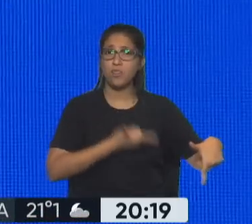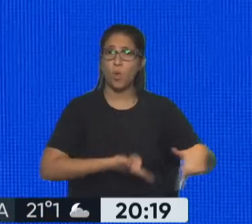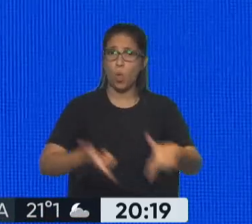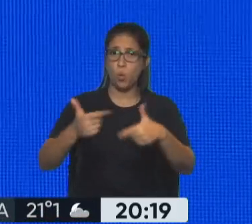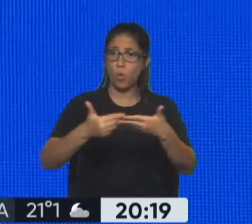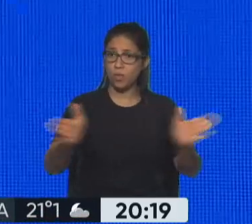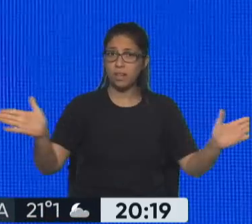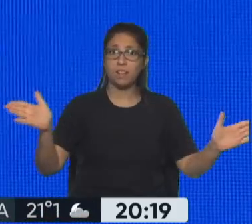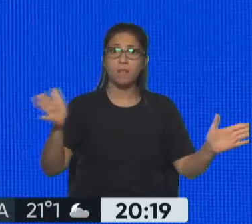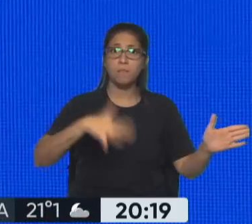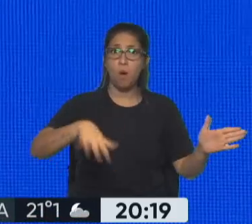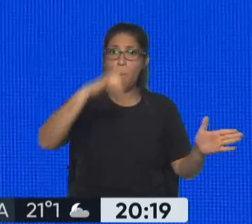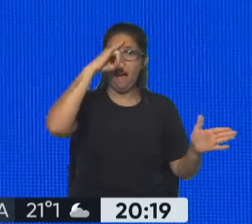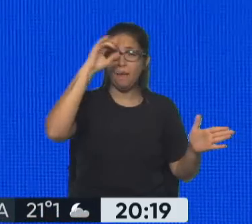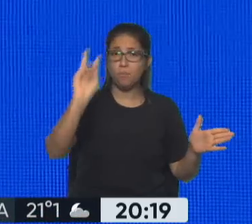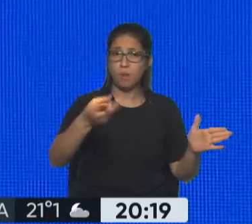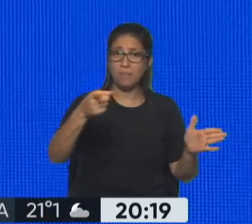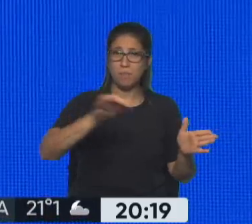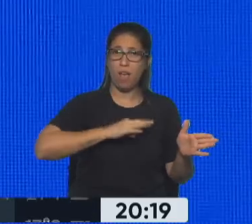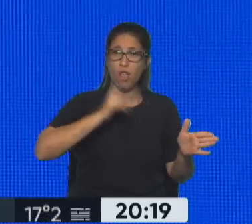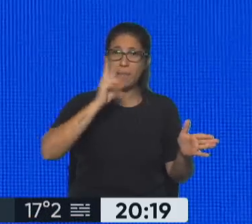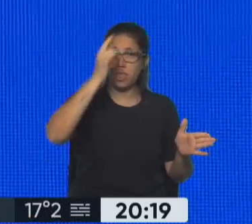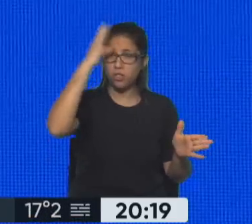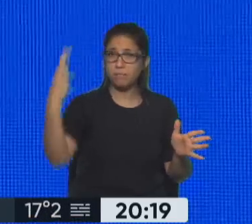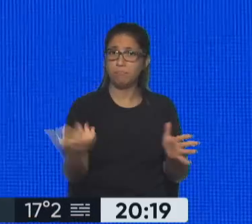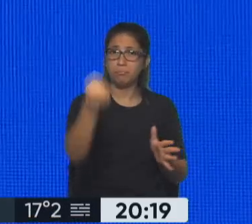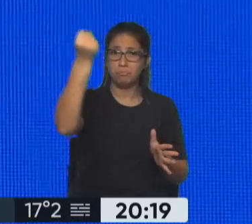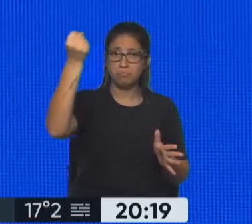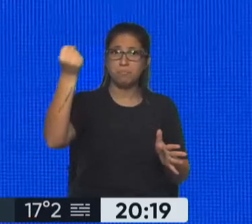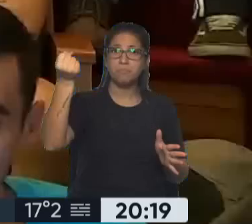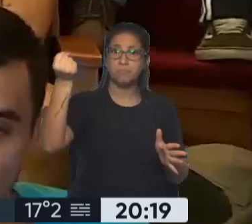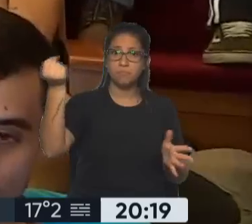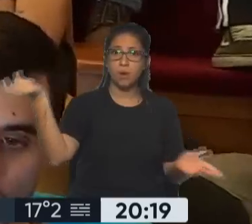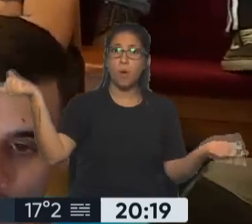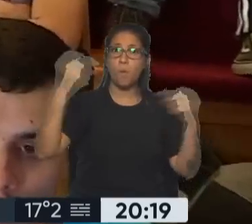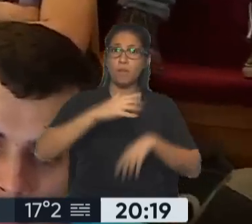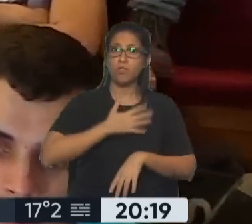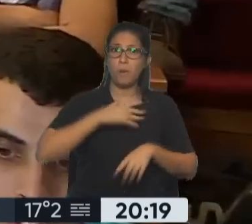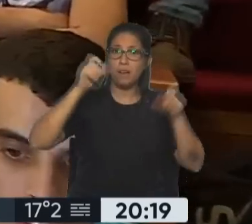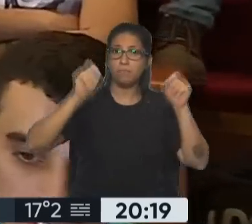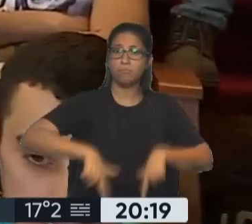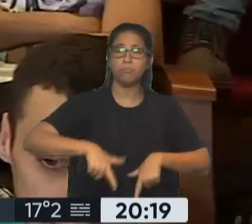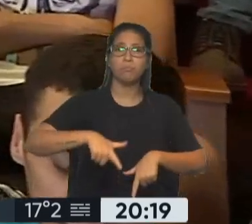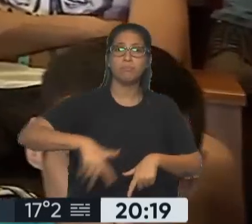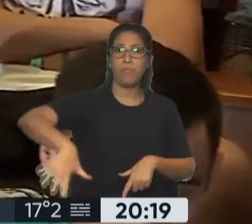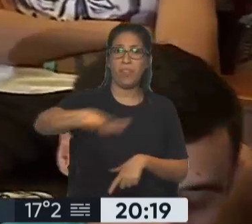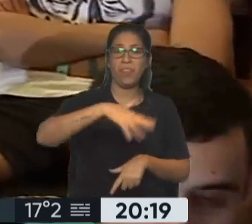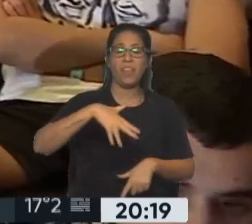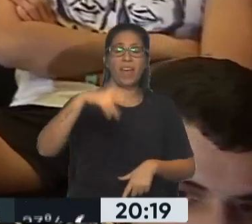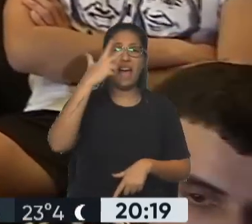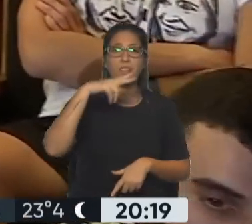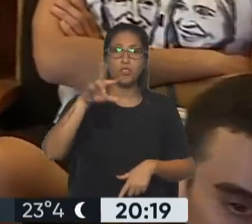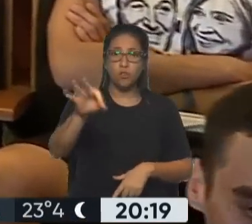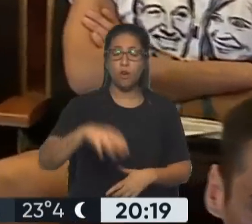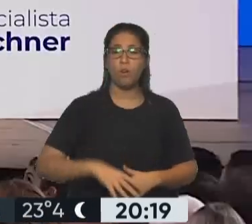esa vaca muerta que recuperamos en el año 2012 cuando decidimos recuperar la soberanía hidrocarburífera. Pero